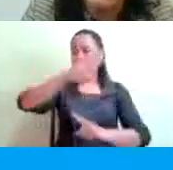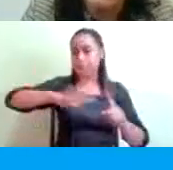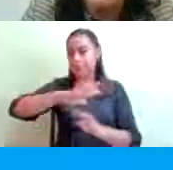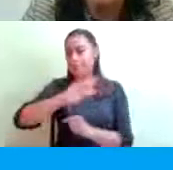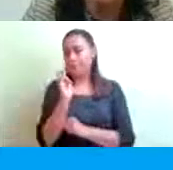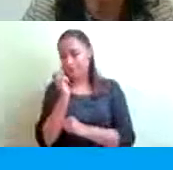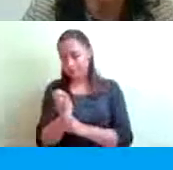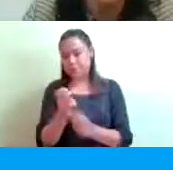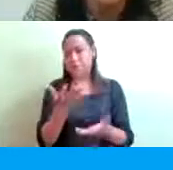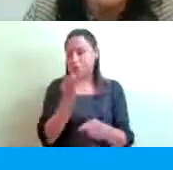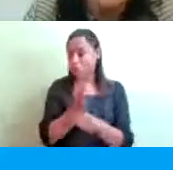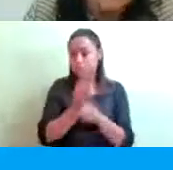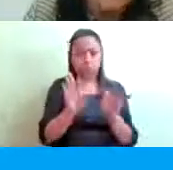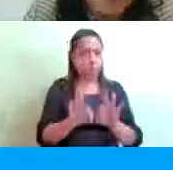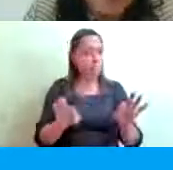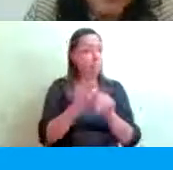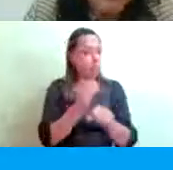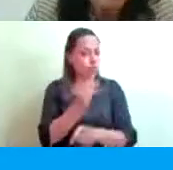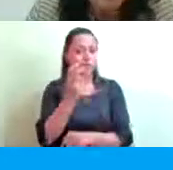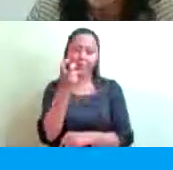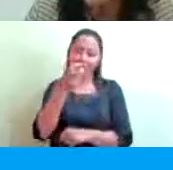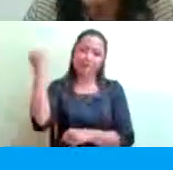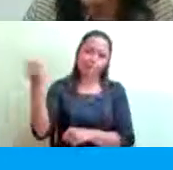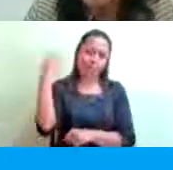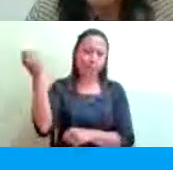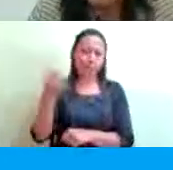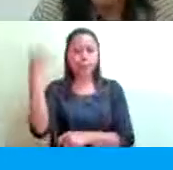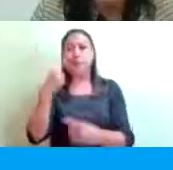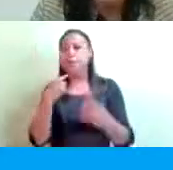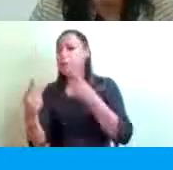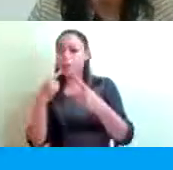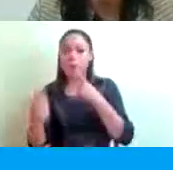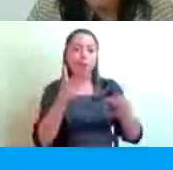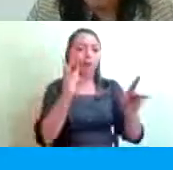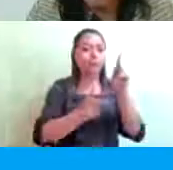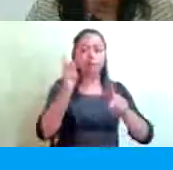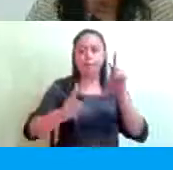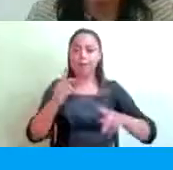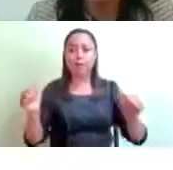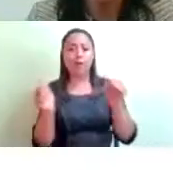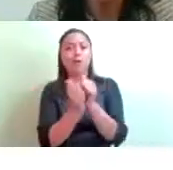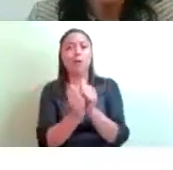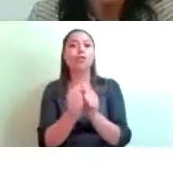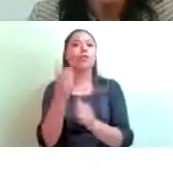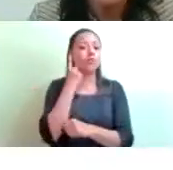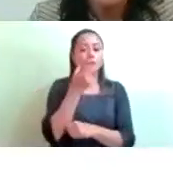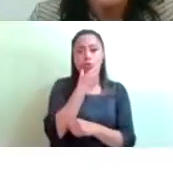tan pertinente este foro de conversación con los legisladores de la Ciudad de México.